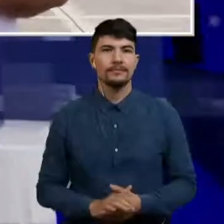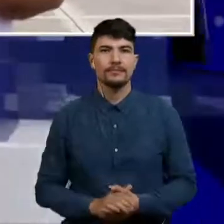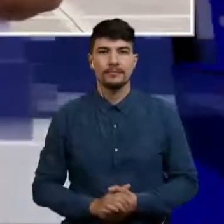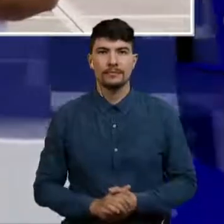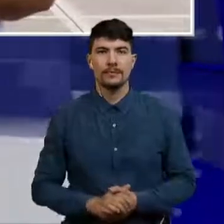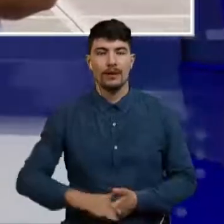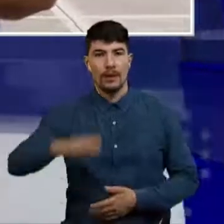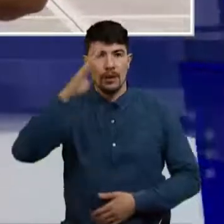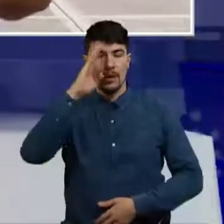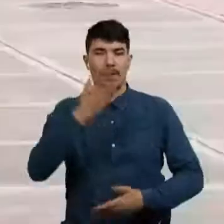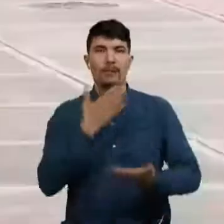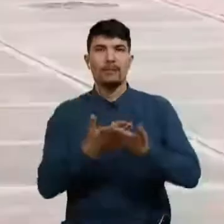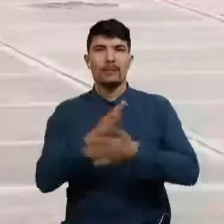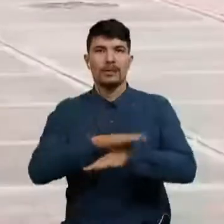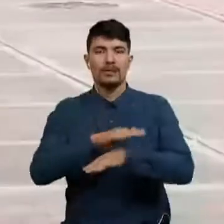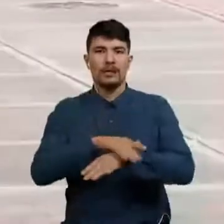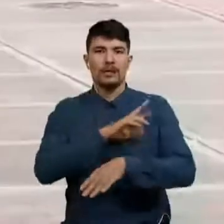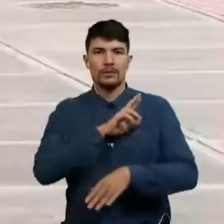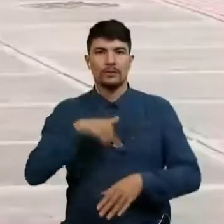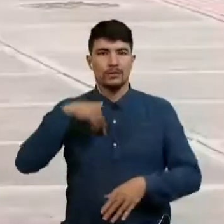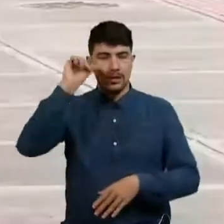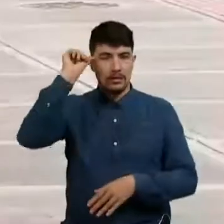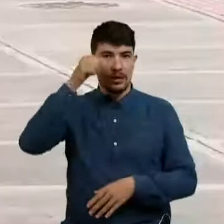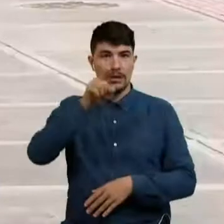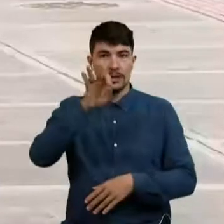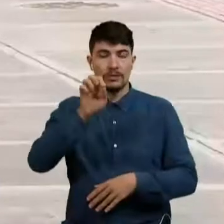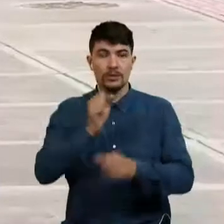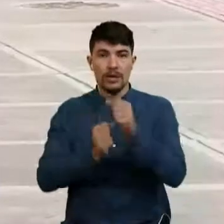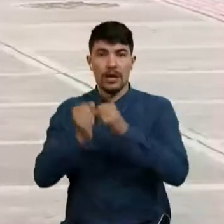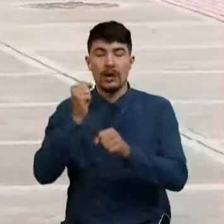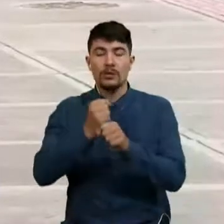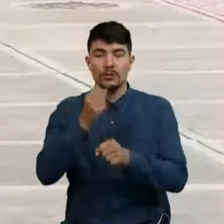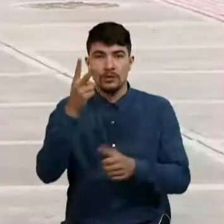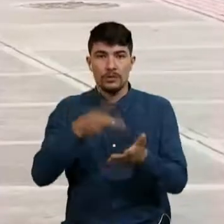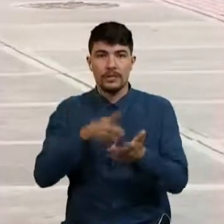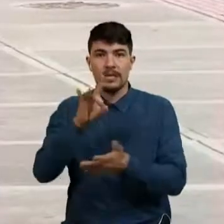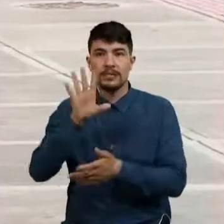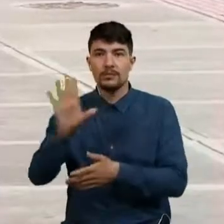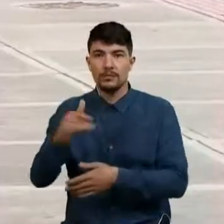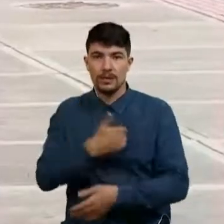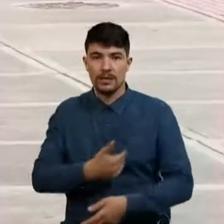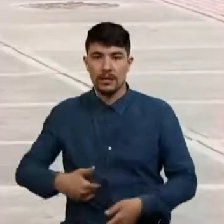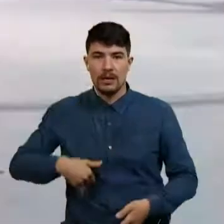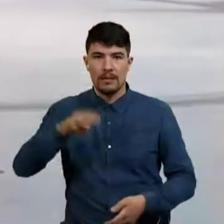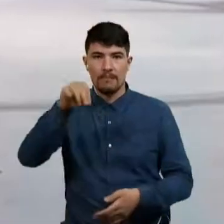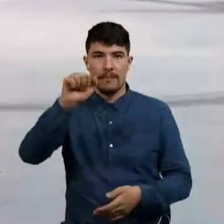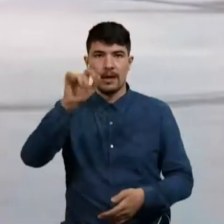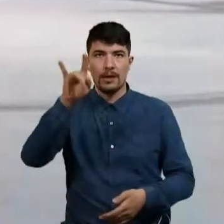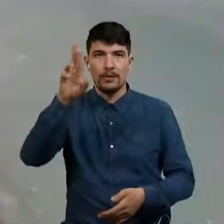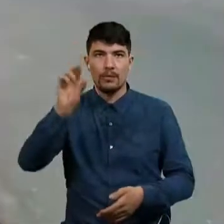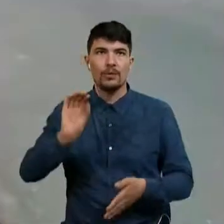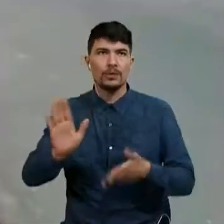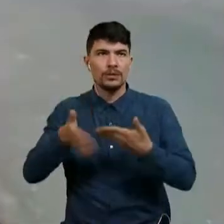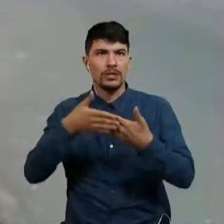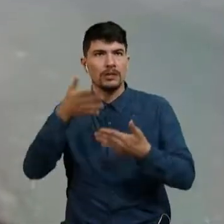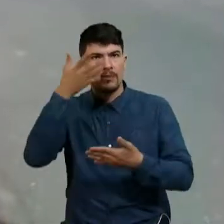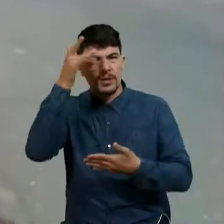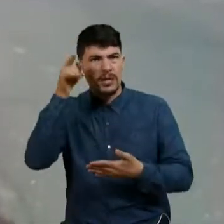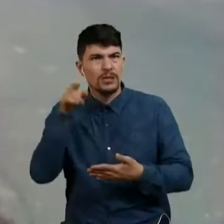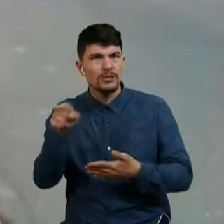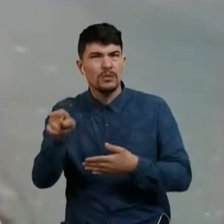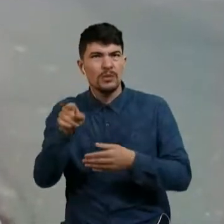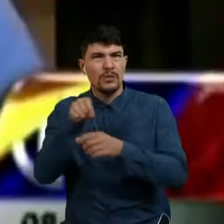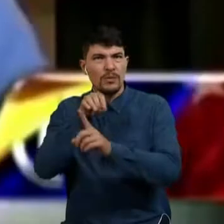hola muy buenas después recordemos que el 18 de agosto del 2015 el presidente nicolás maduro da la orden de cerrar la frontera debido al